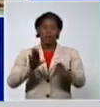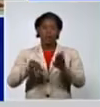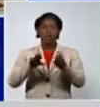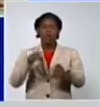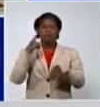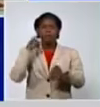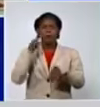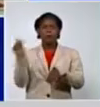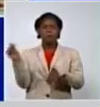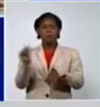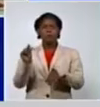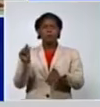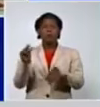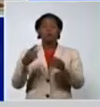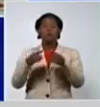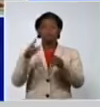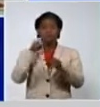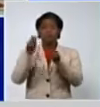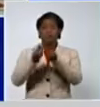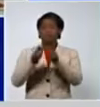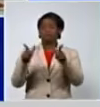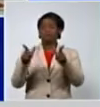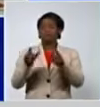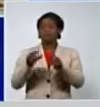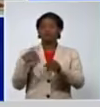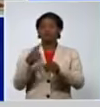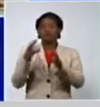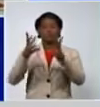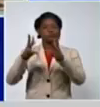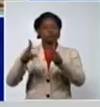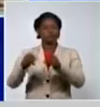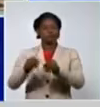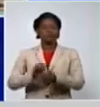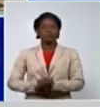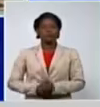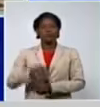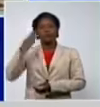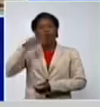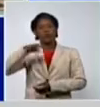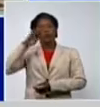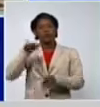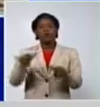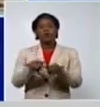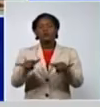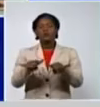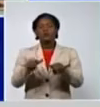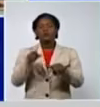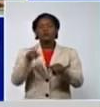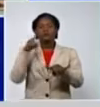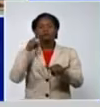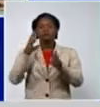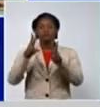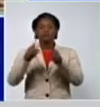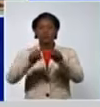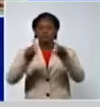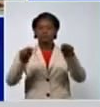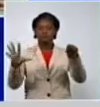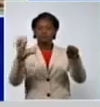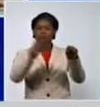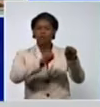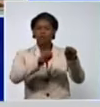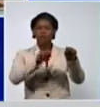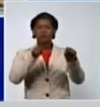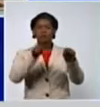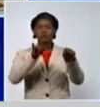cifras, pero las incrementa. Y Cuba incrementa su tasa también a 106,9